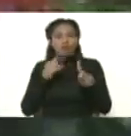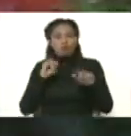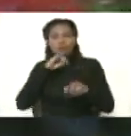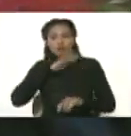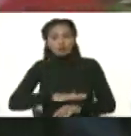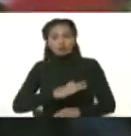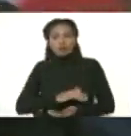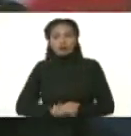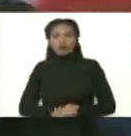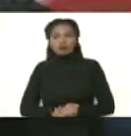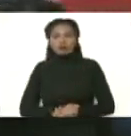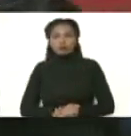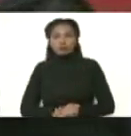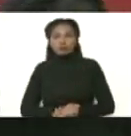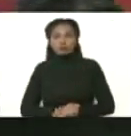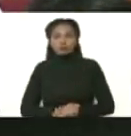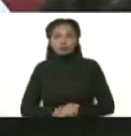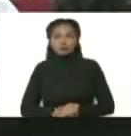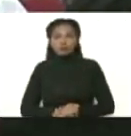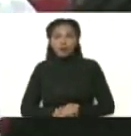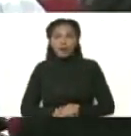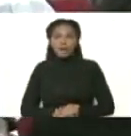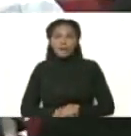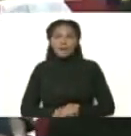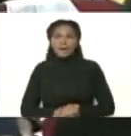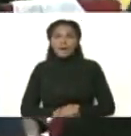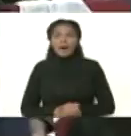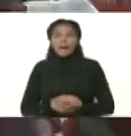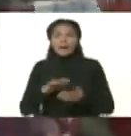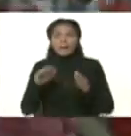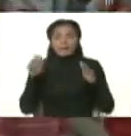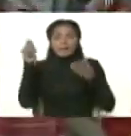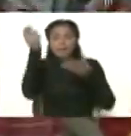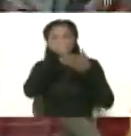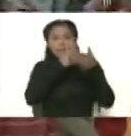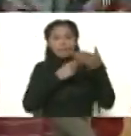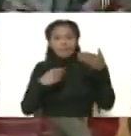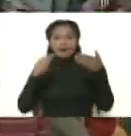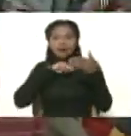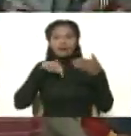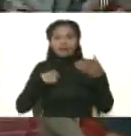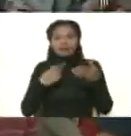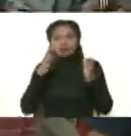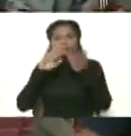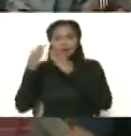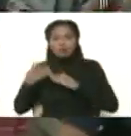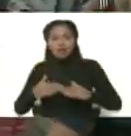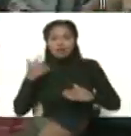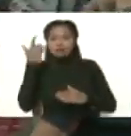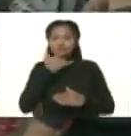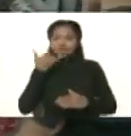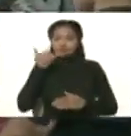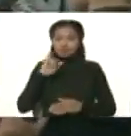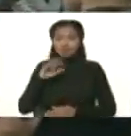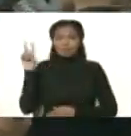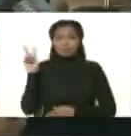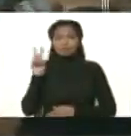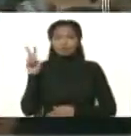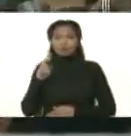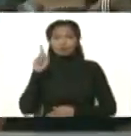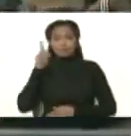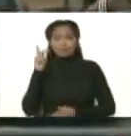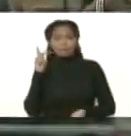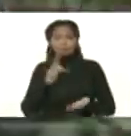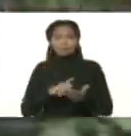geohistórico, la cartografía de las comunidades afrodescendientes de Venezuela. Y aquí están, presidente,